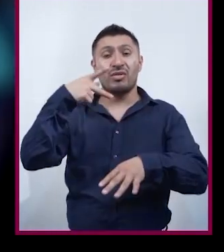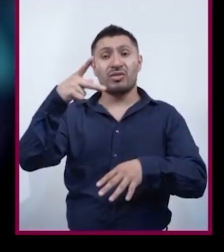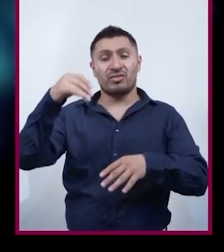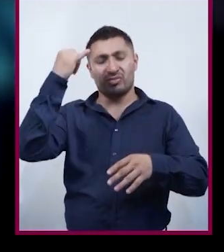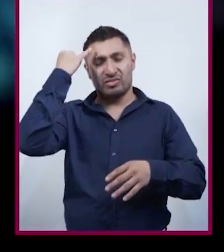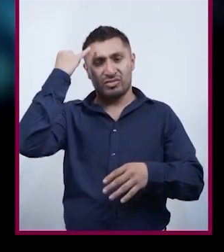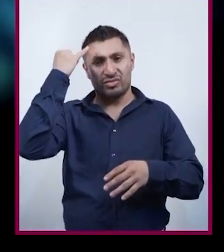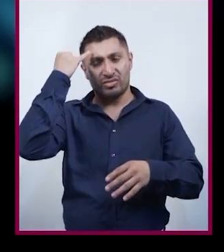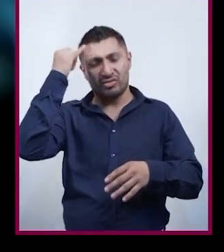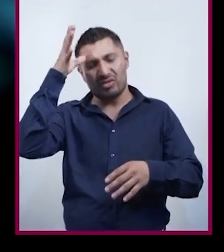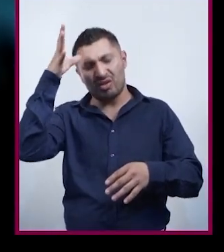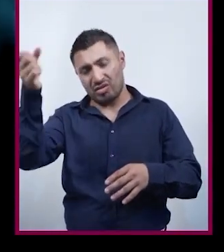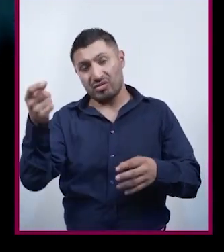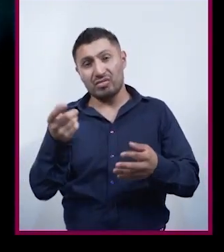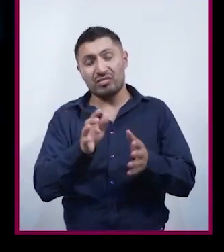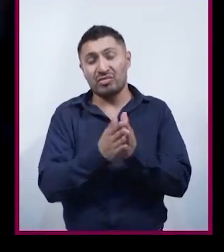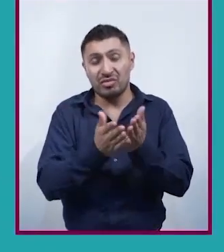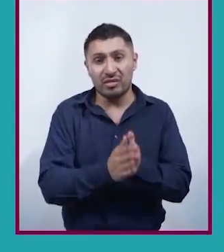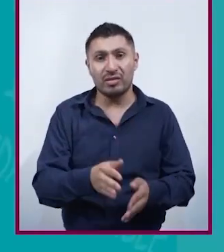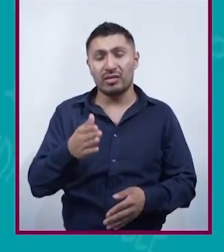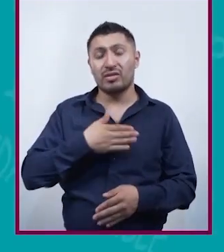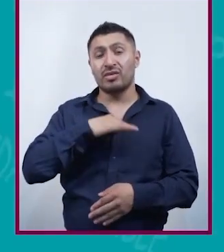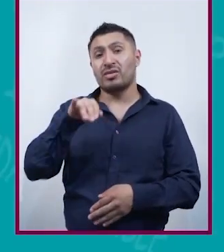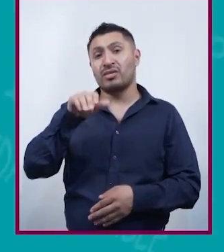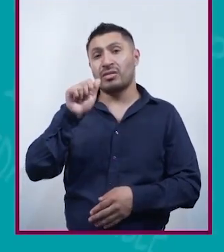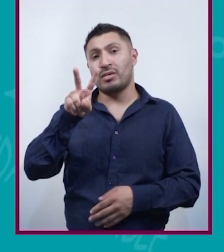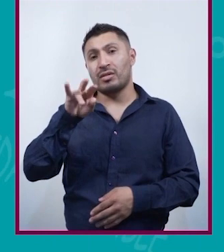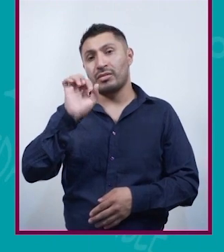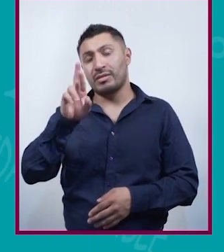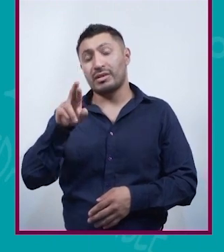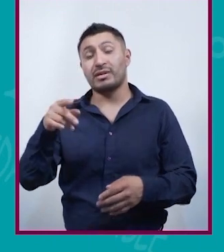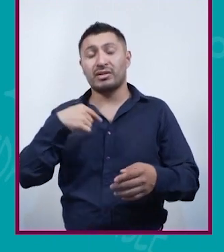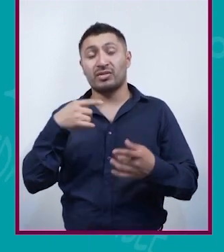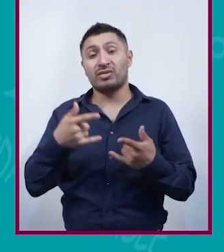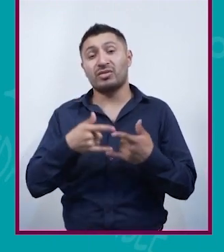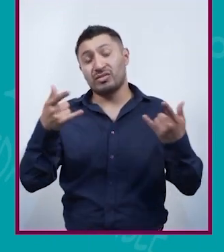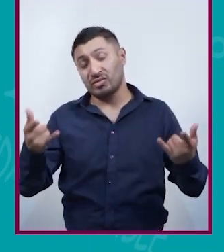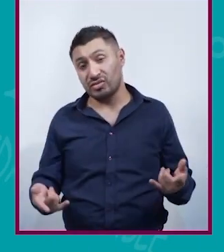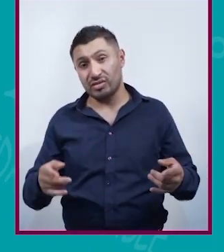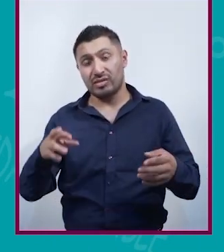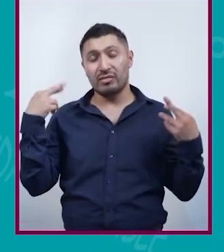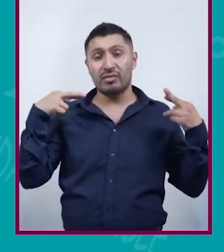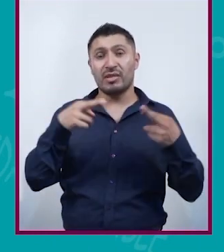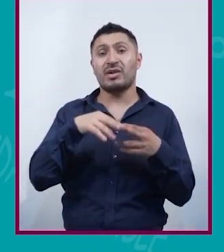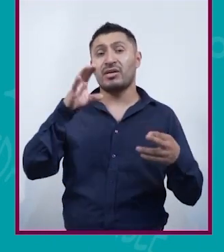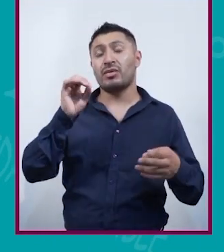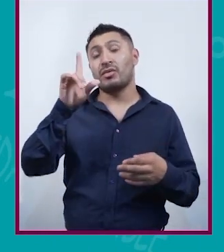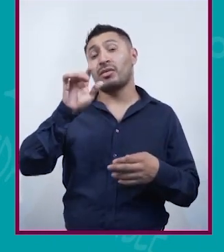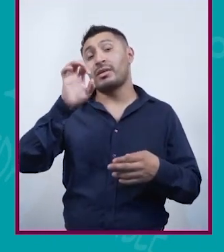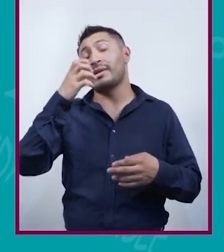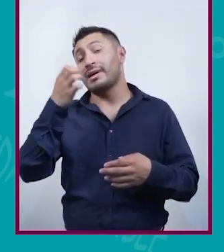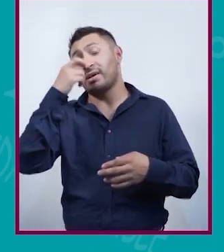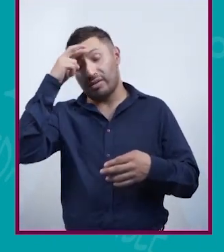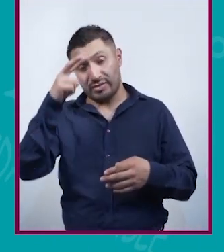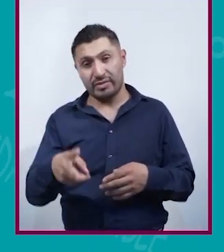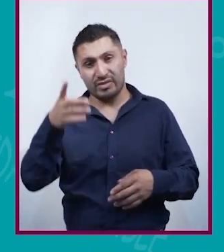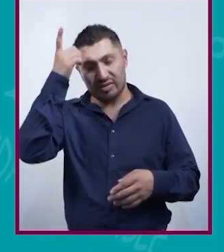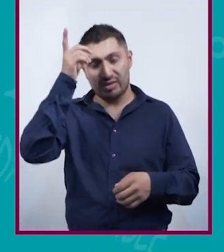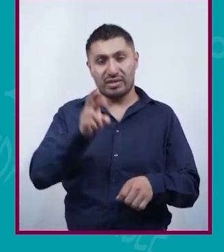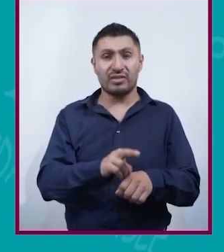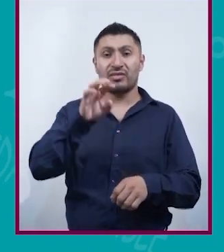principales conceptos de su obra? Soy Javier García Diego, historiador, profesor del Colegio de